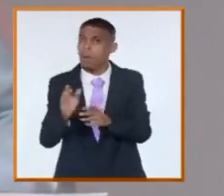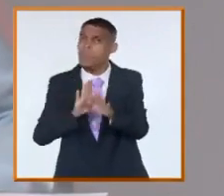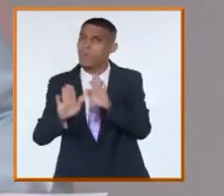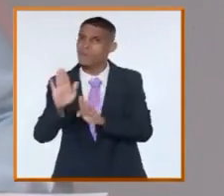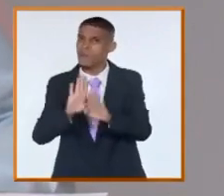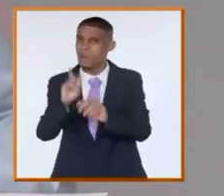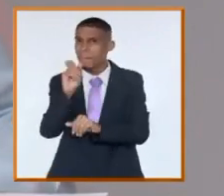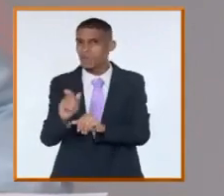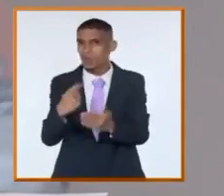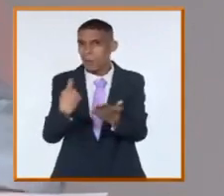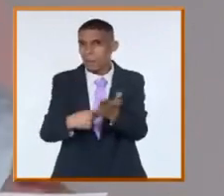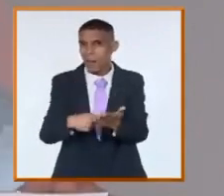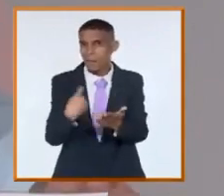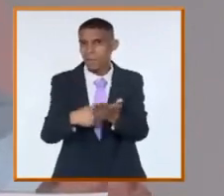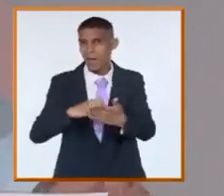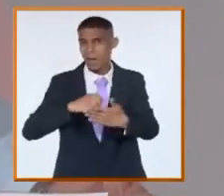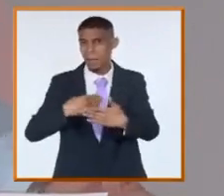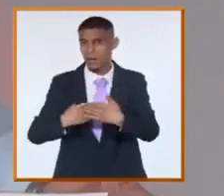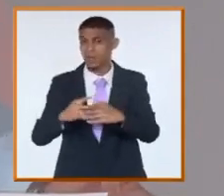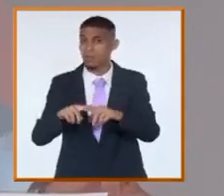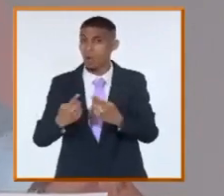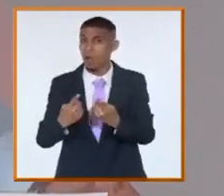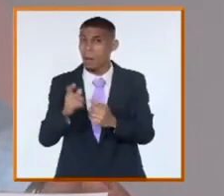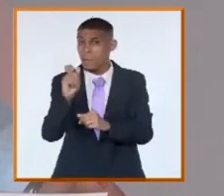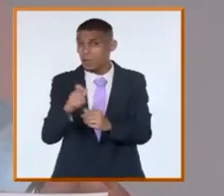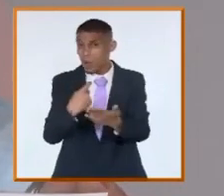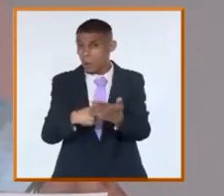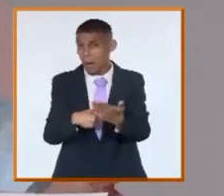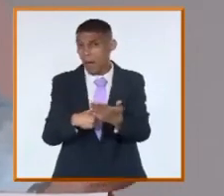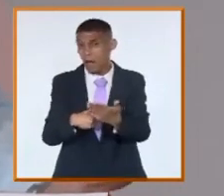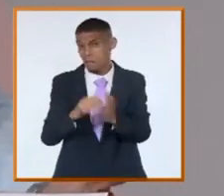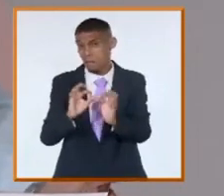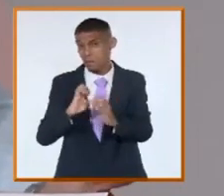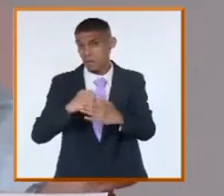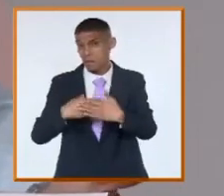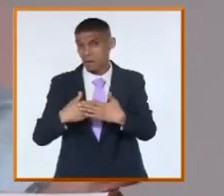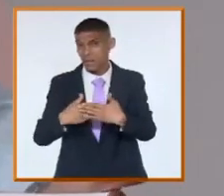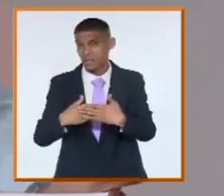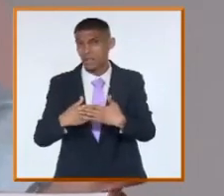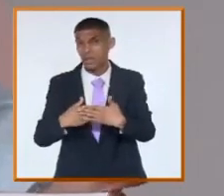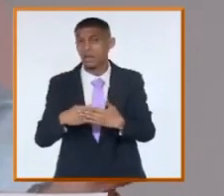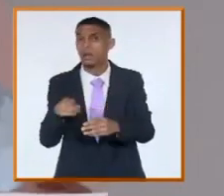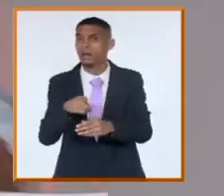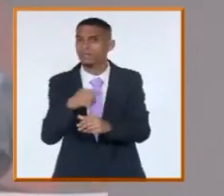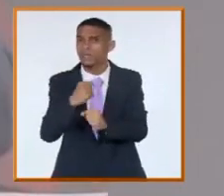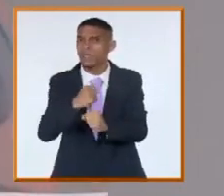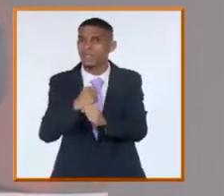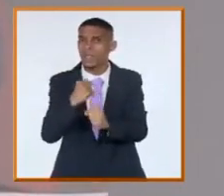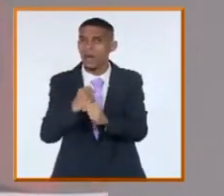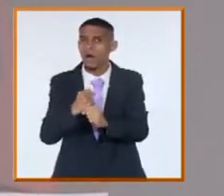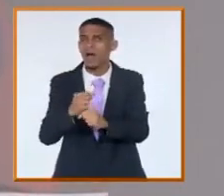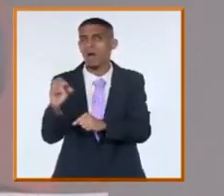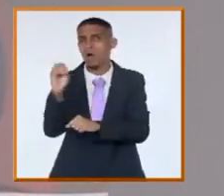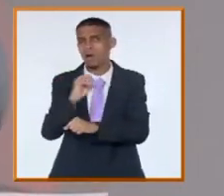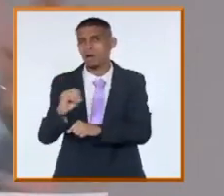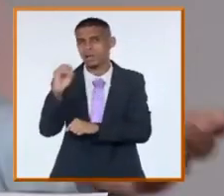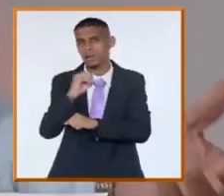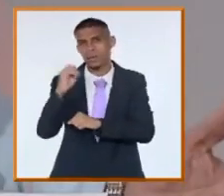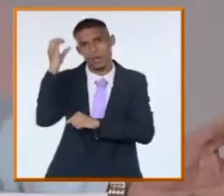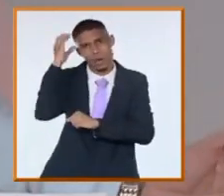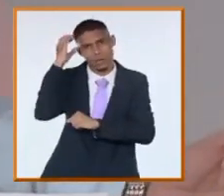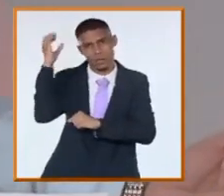porque los inversionistas que estas formas ha hecho un trabajo fundamentalmente con estatales